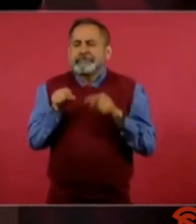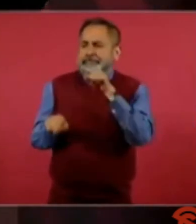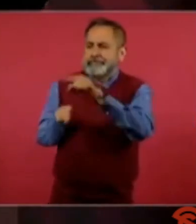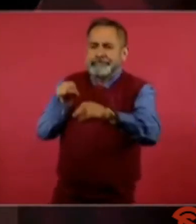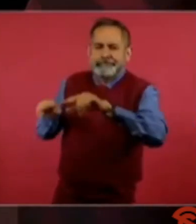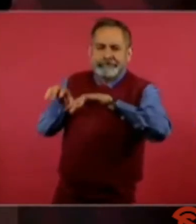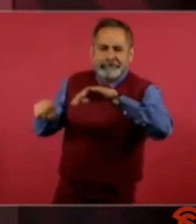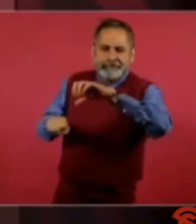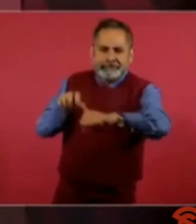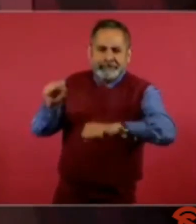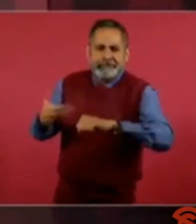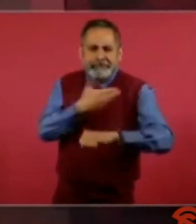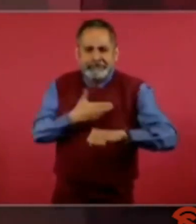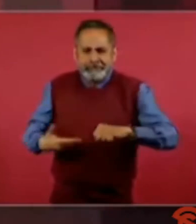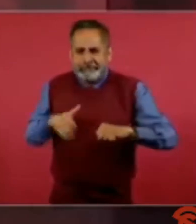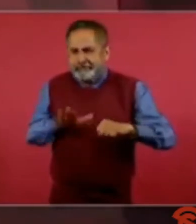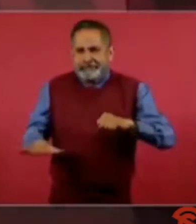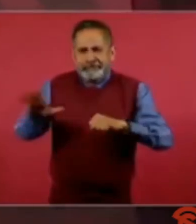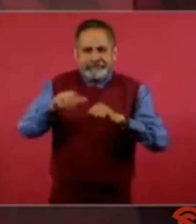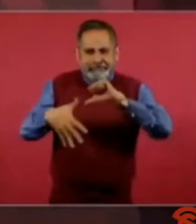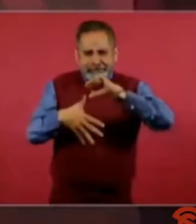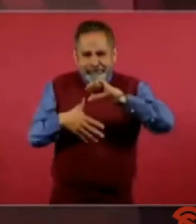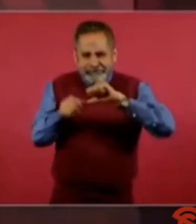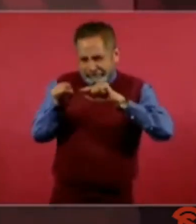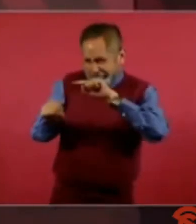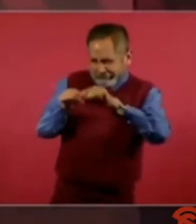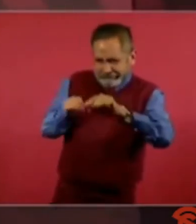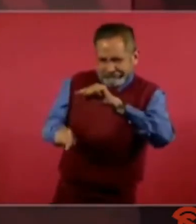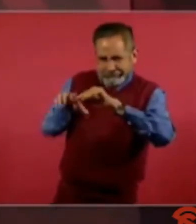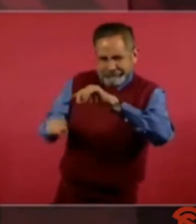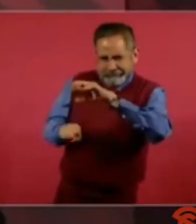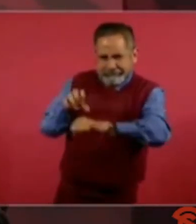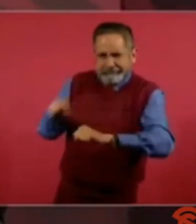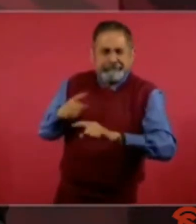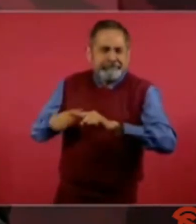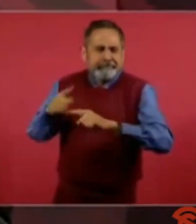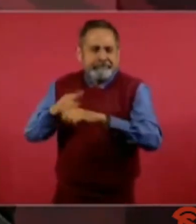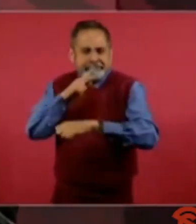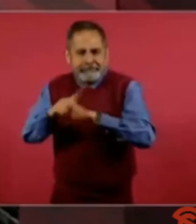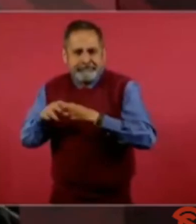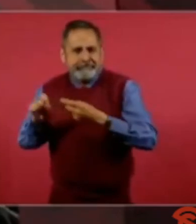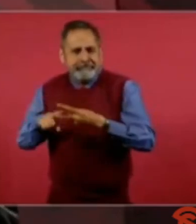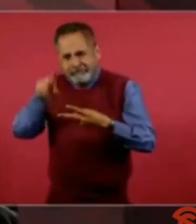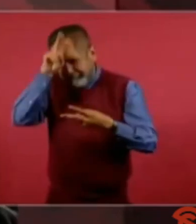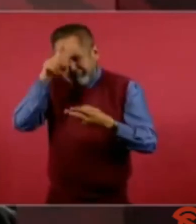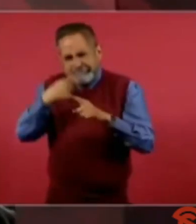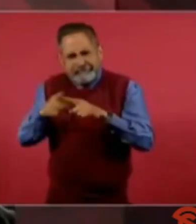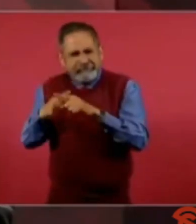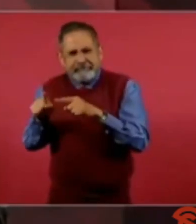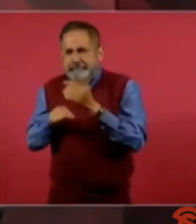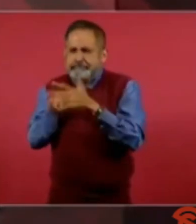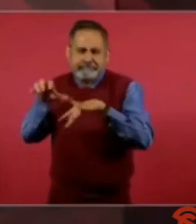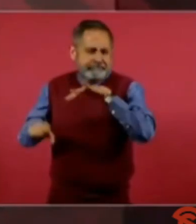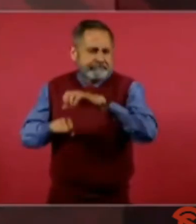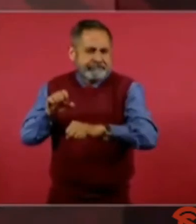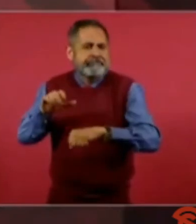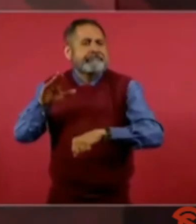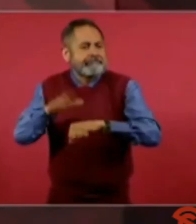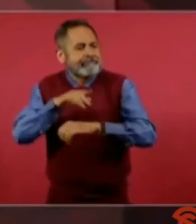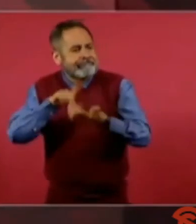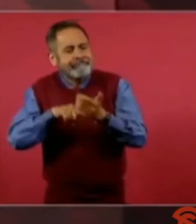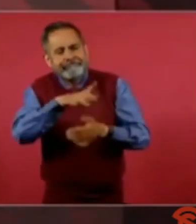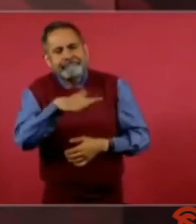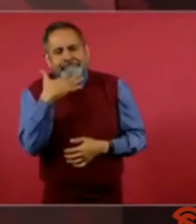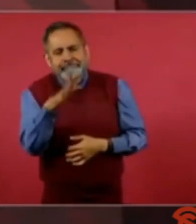presidentes de la República en varios países en Perú y en otras partes